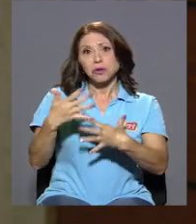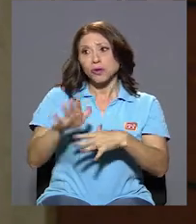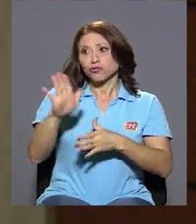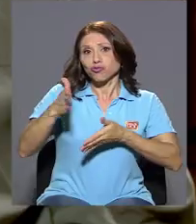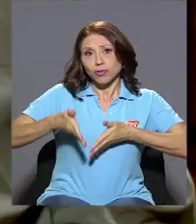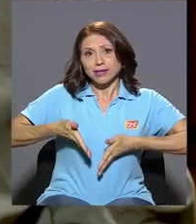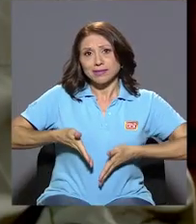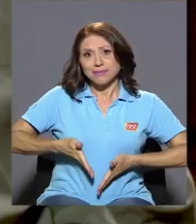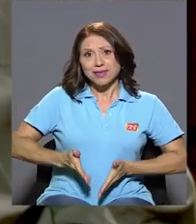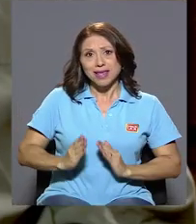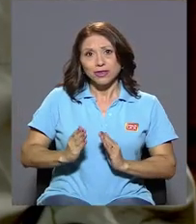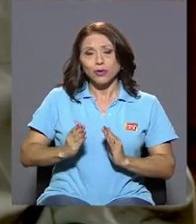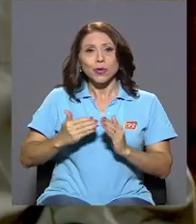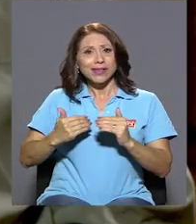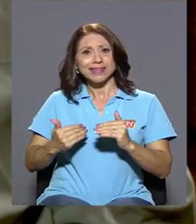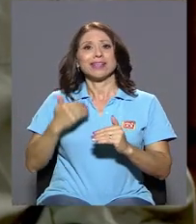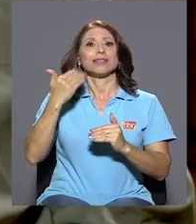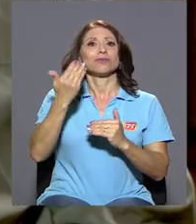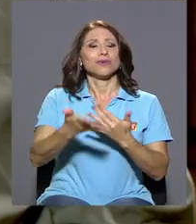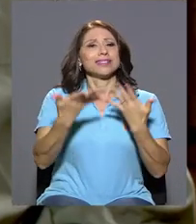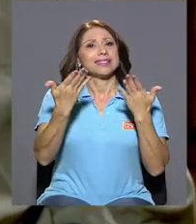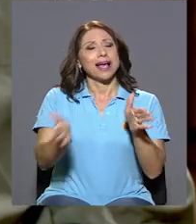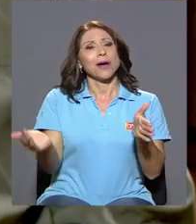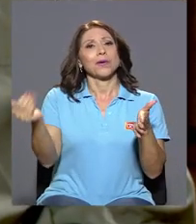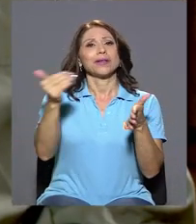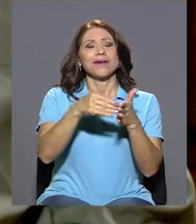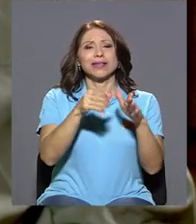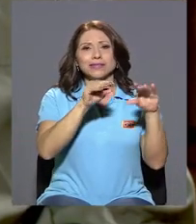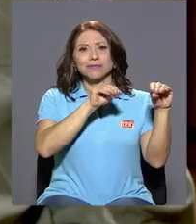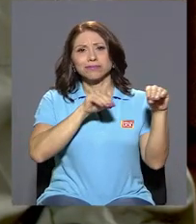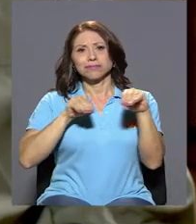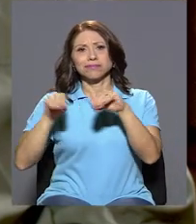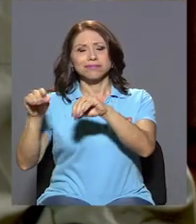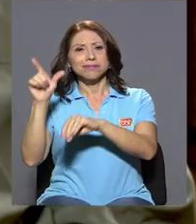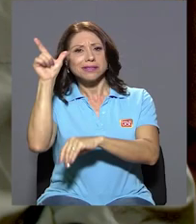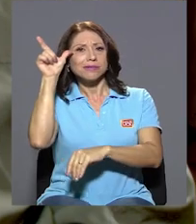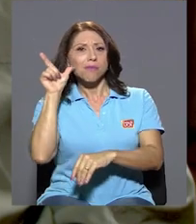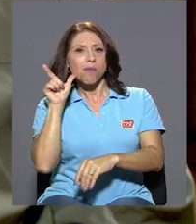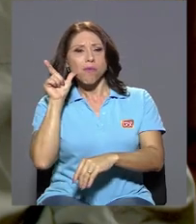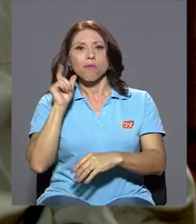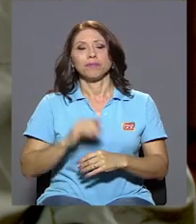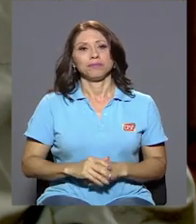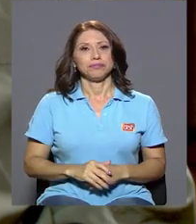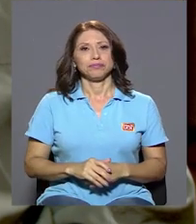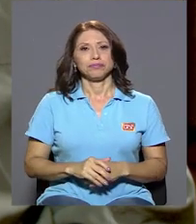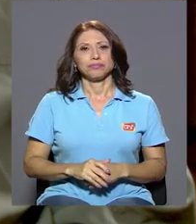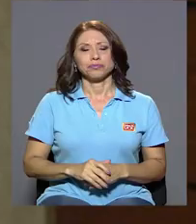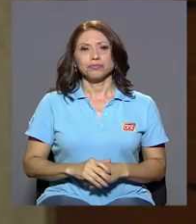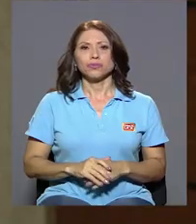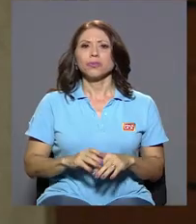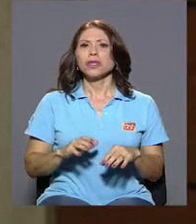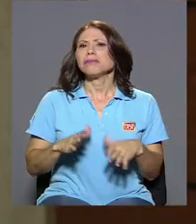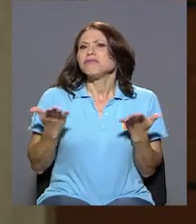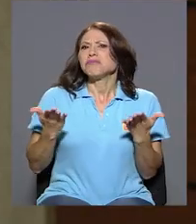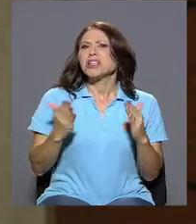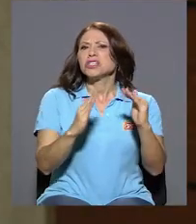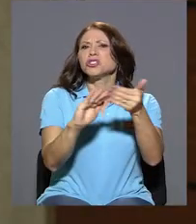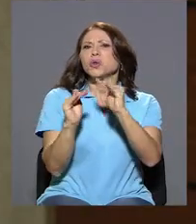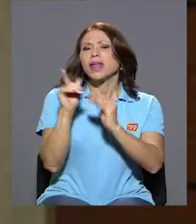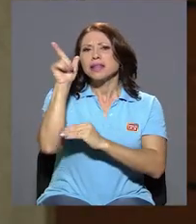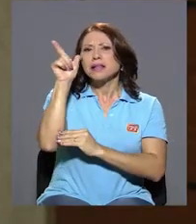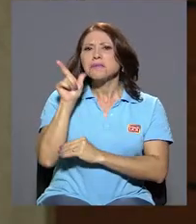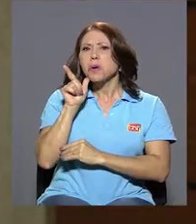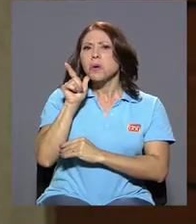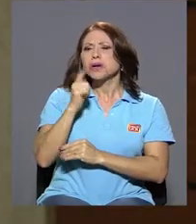temprana justamente después de su nacimiento se trasladó nuevamente a limón como era